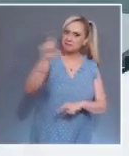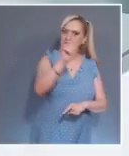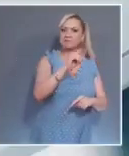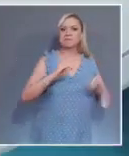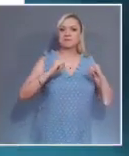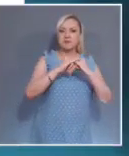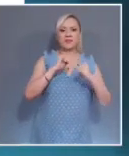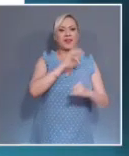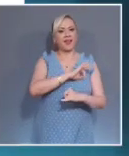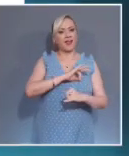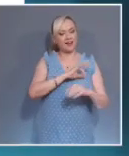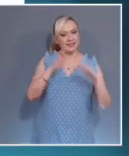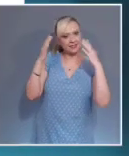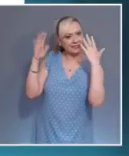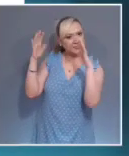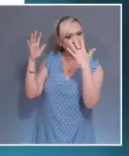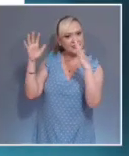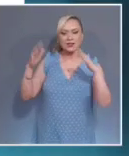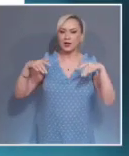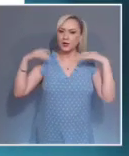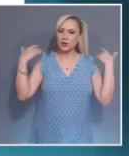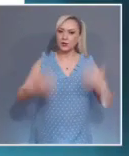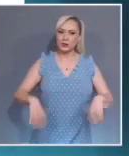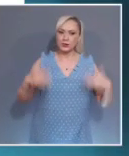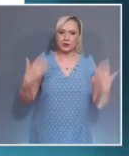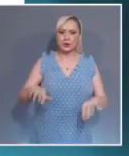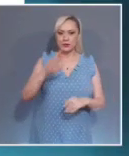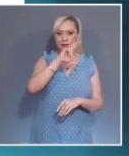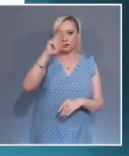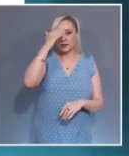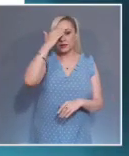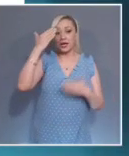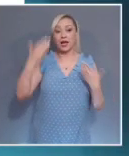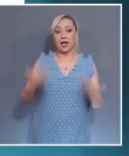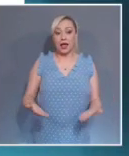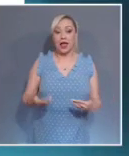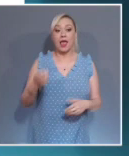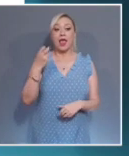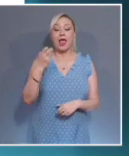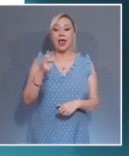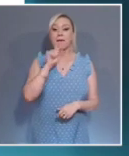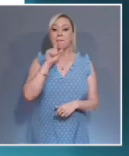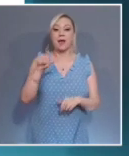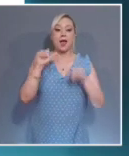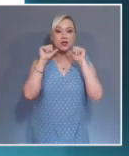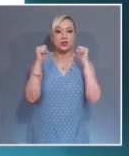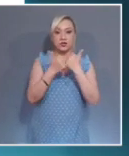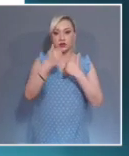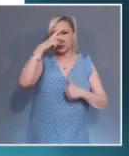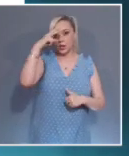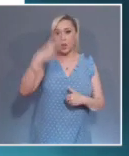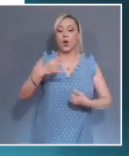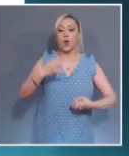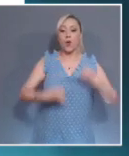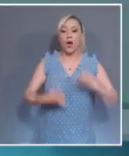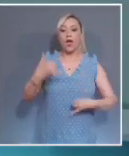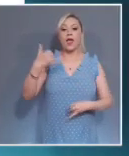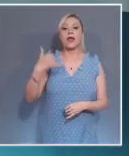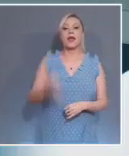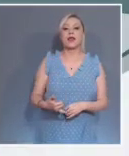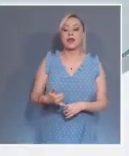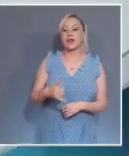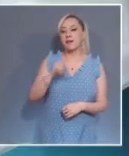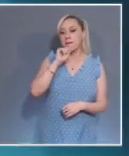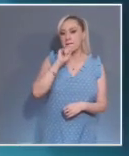por este reconocimiento, entre ellas la Asociación Mexicana de Juzgadoras y la JUFED, organizaciones que felicitaron a